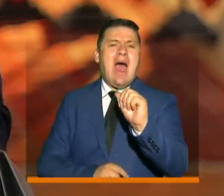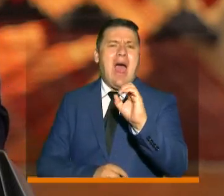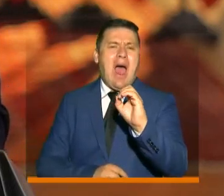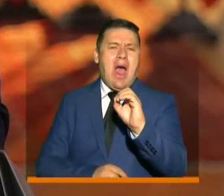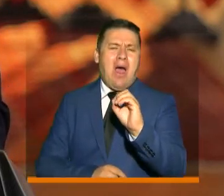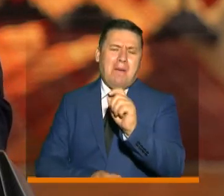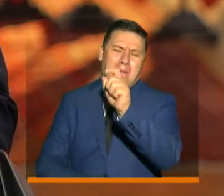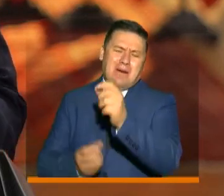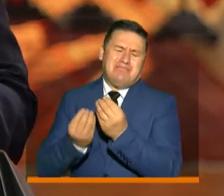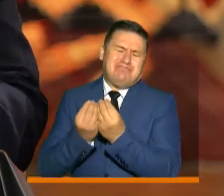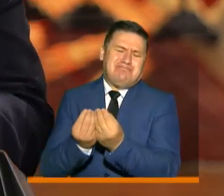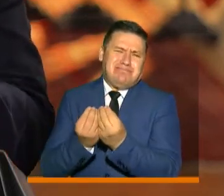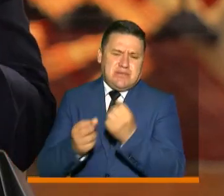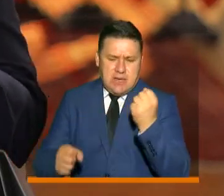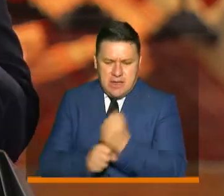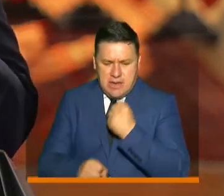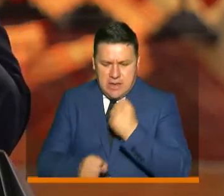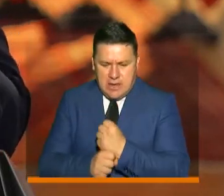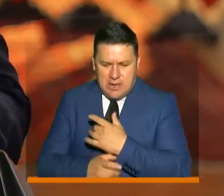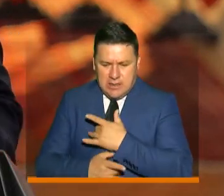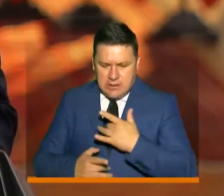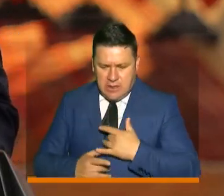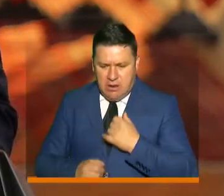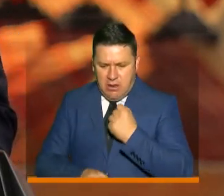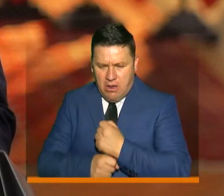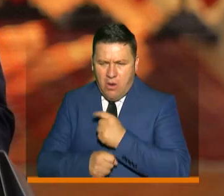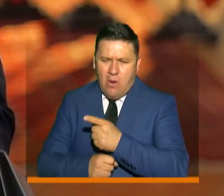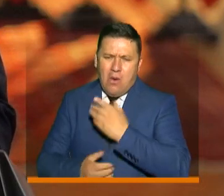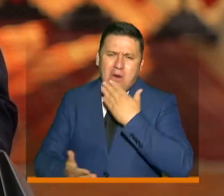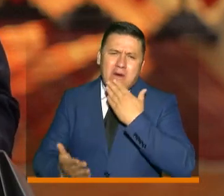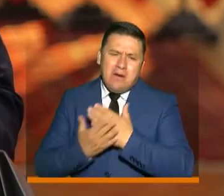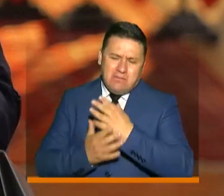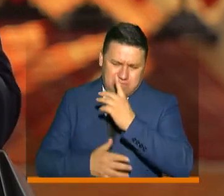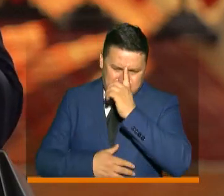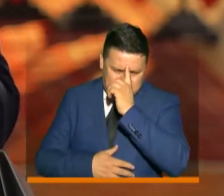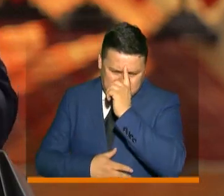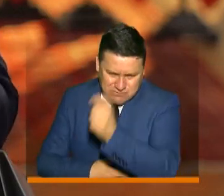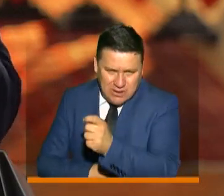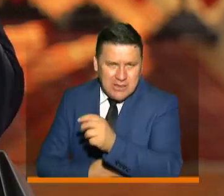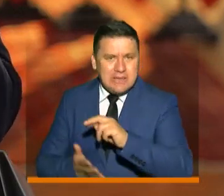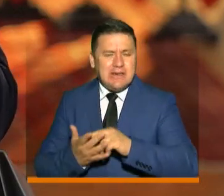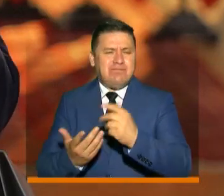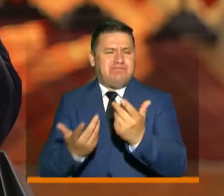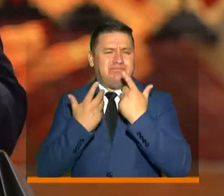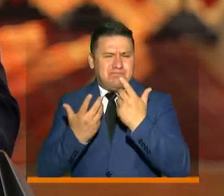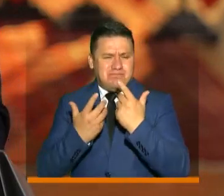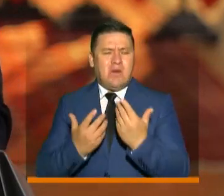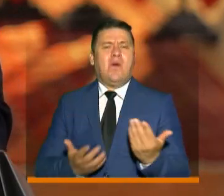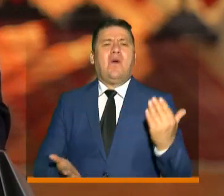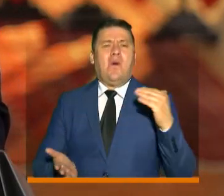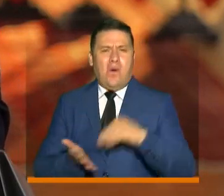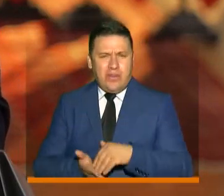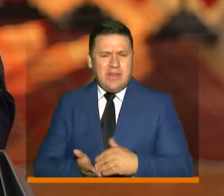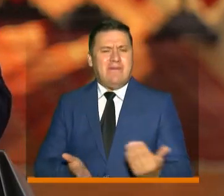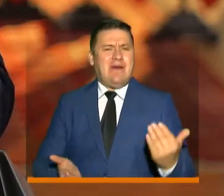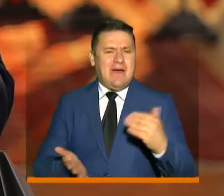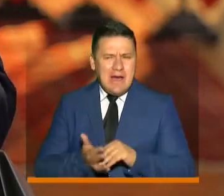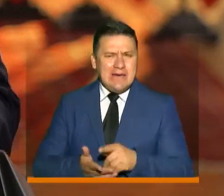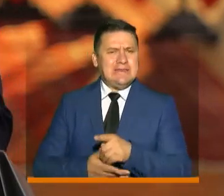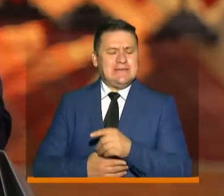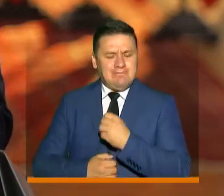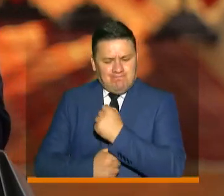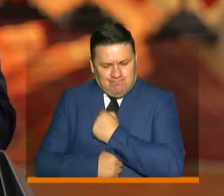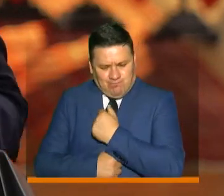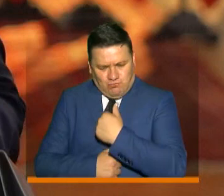mujeres que han dedicado su vida a proteger la salud de los demás nos han enseñado una y otra vez una